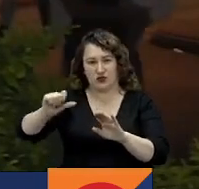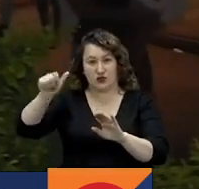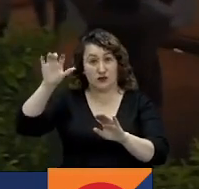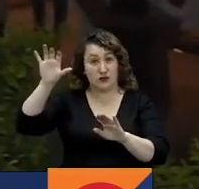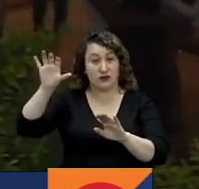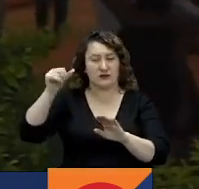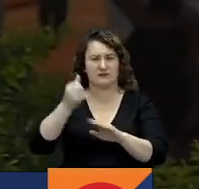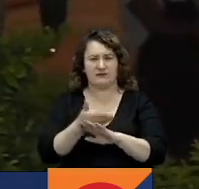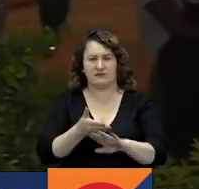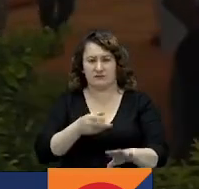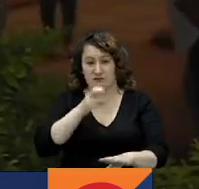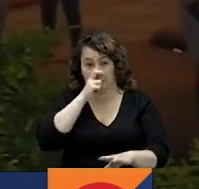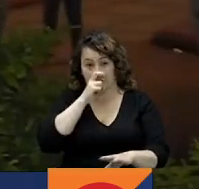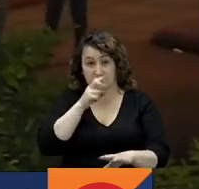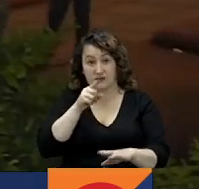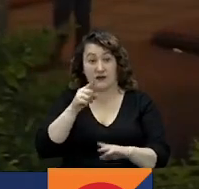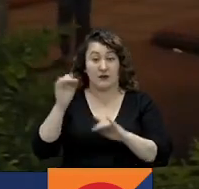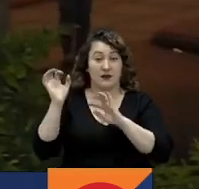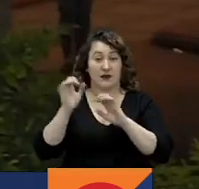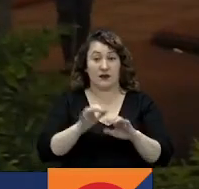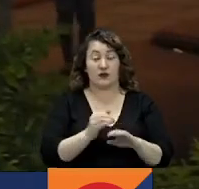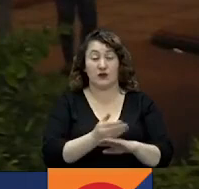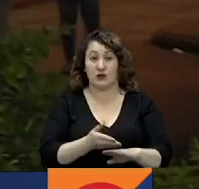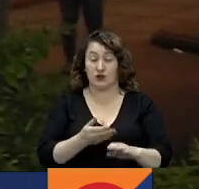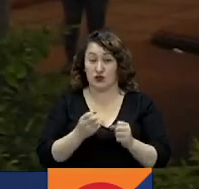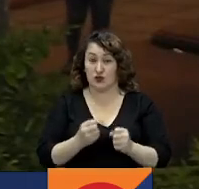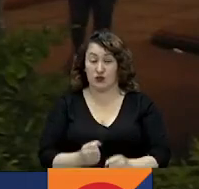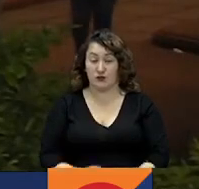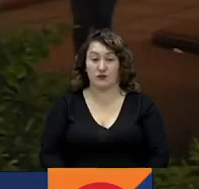estrictos operativos migratorios.